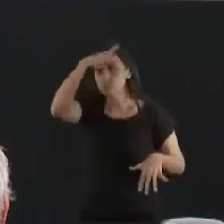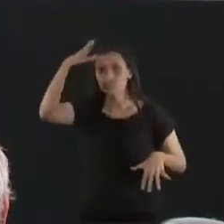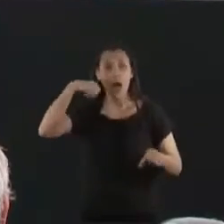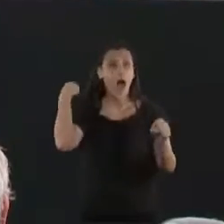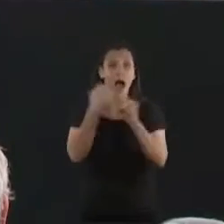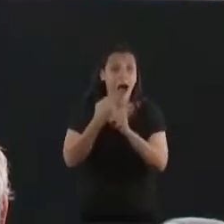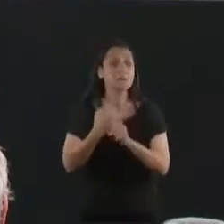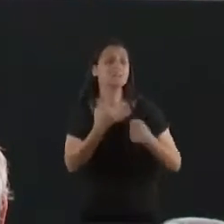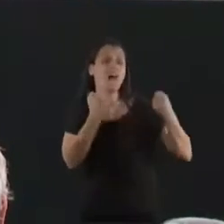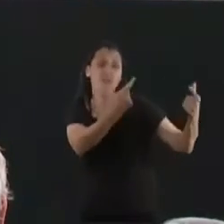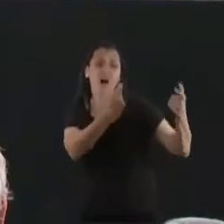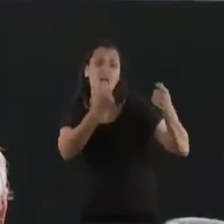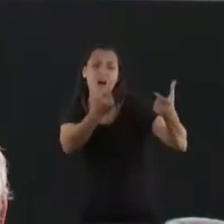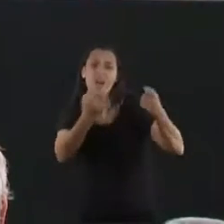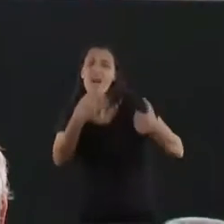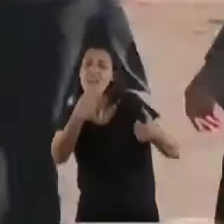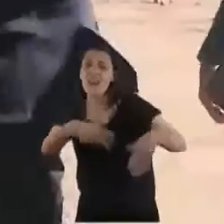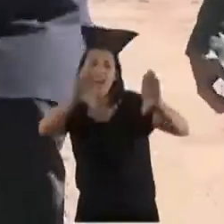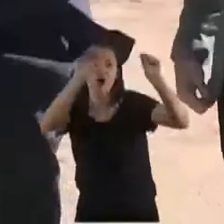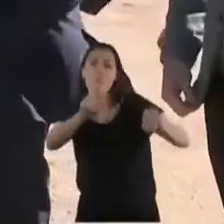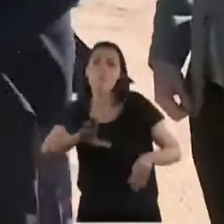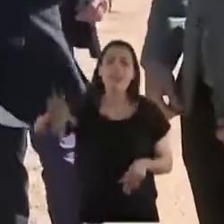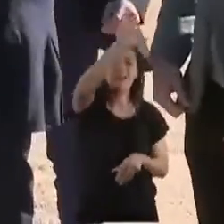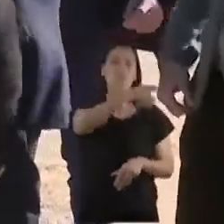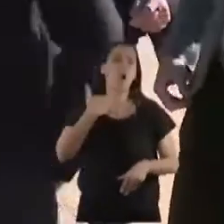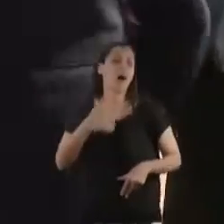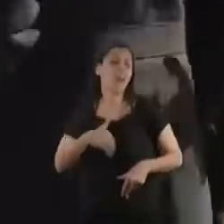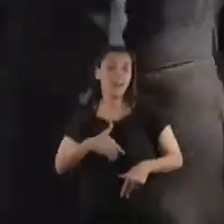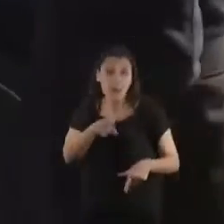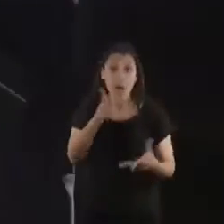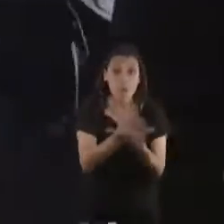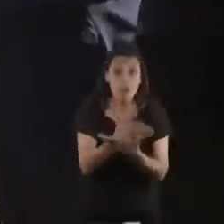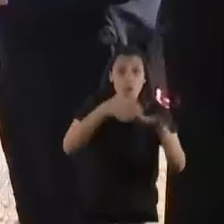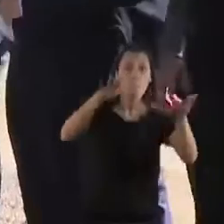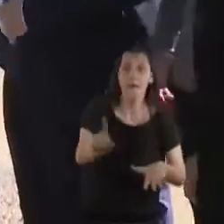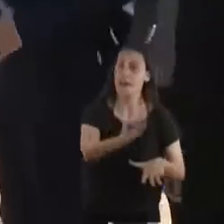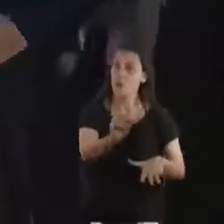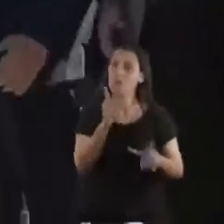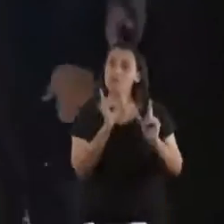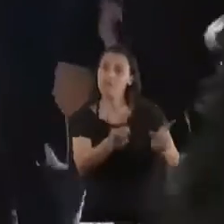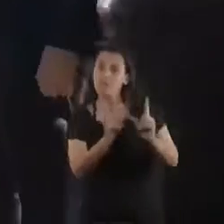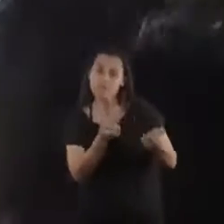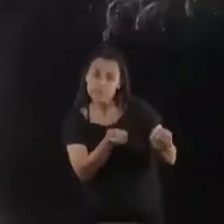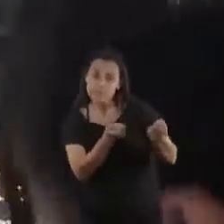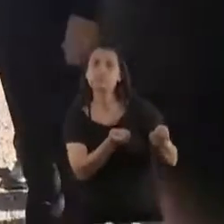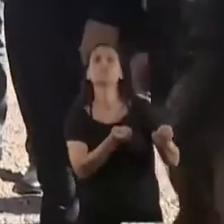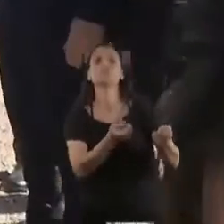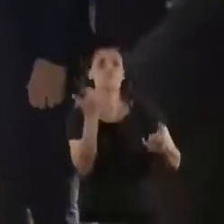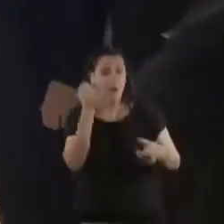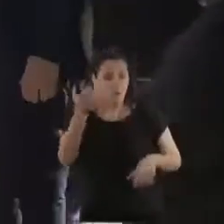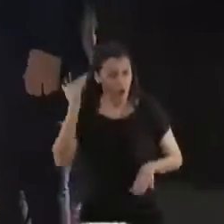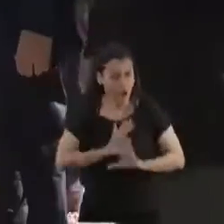energía en toda la Argentina, para que la Argentina no detenga su producción. Lo hemos hecho,